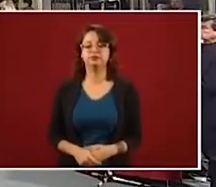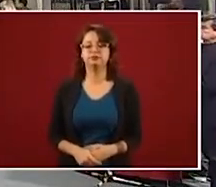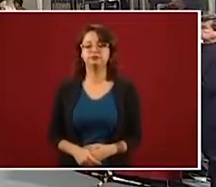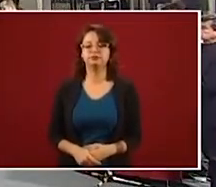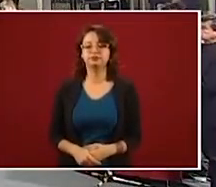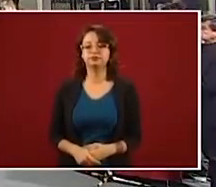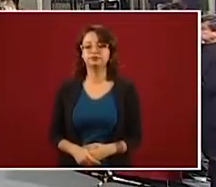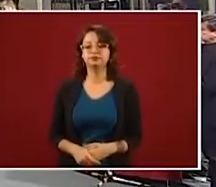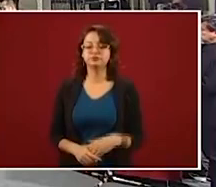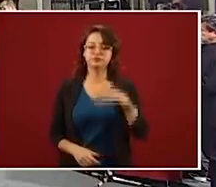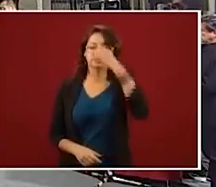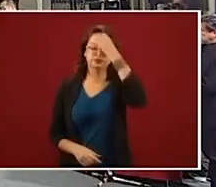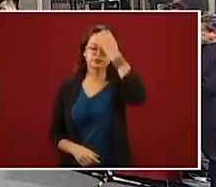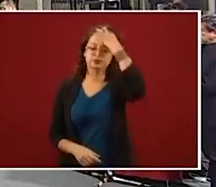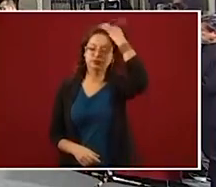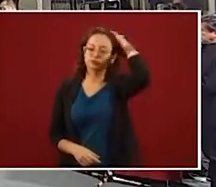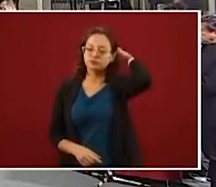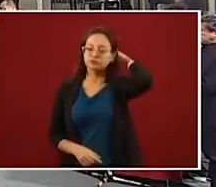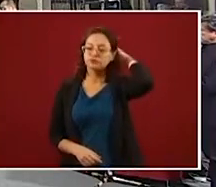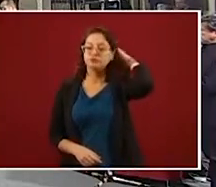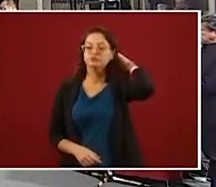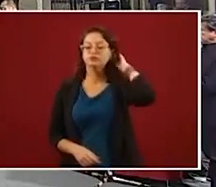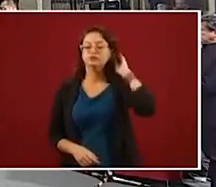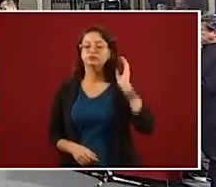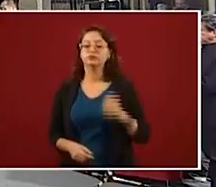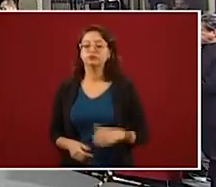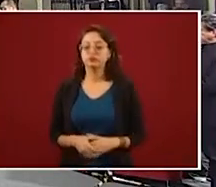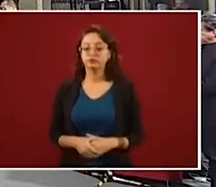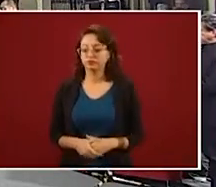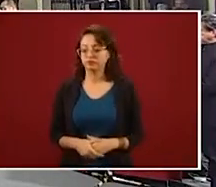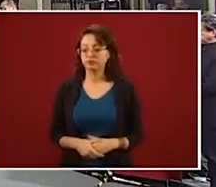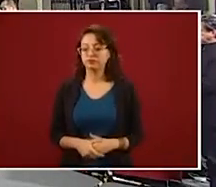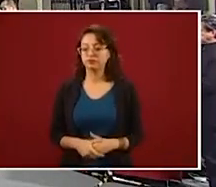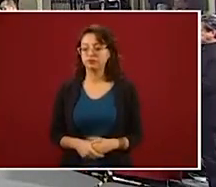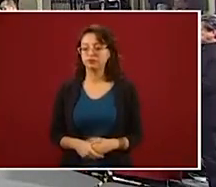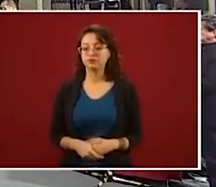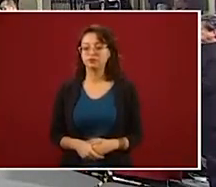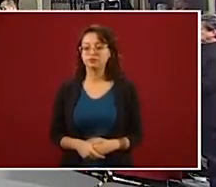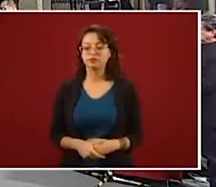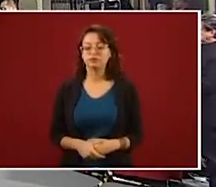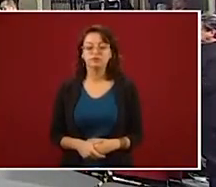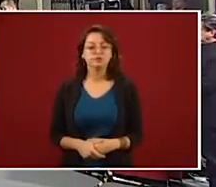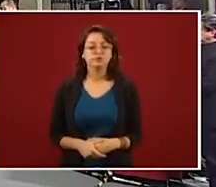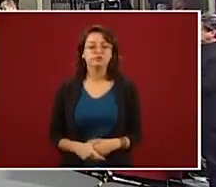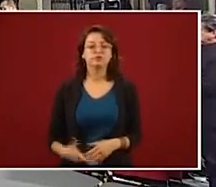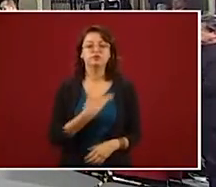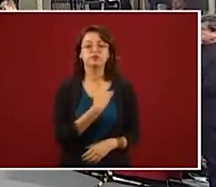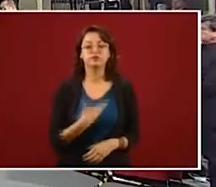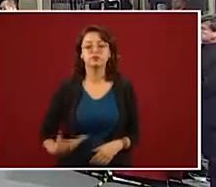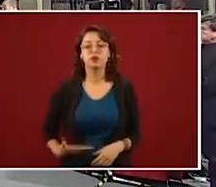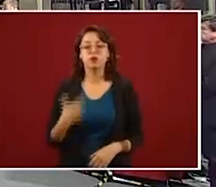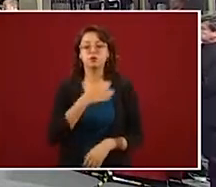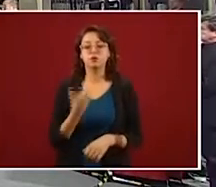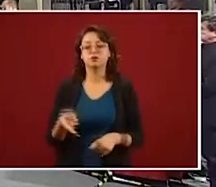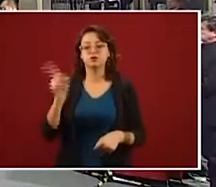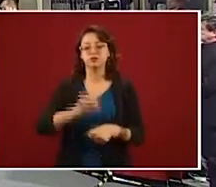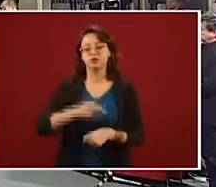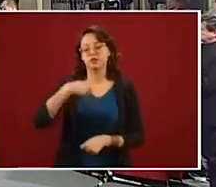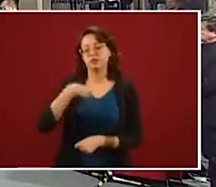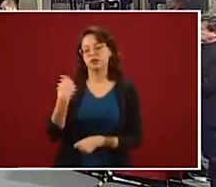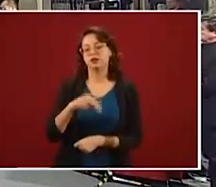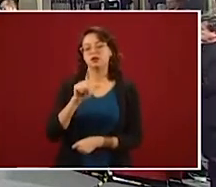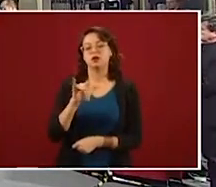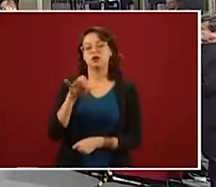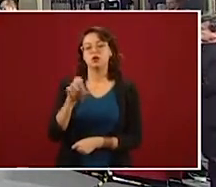A ver. Presidente, buenos días. Luis Méndez de Notimex. Primero me